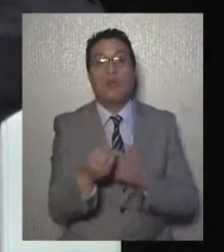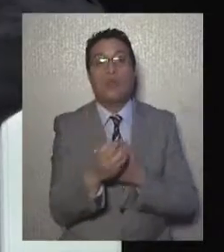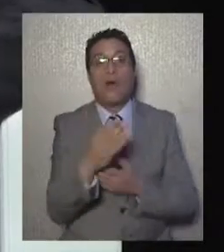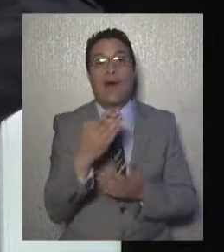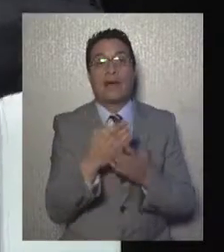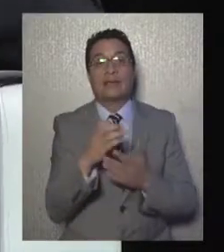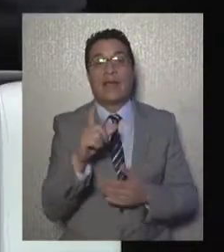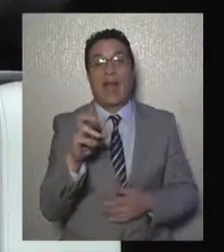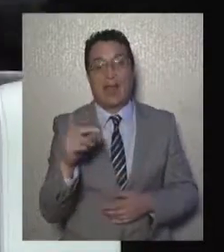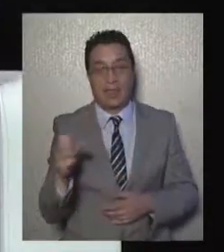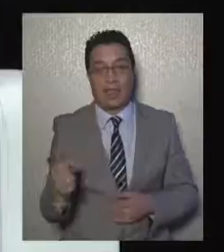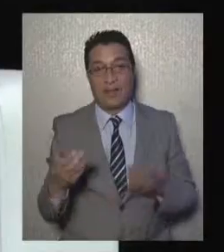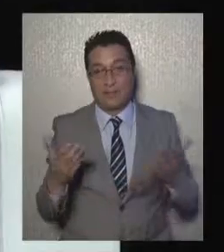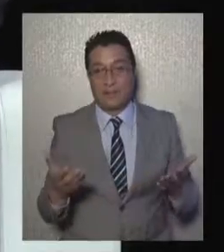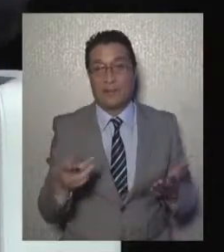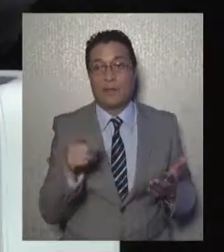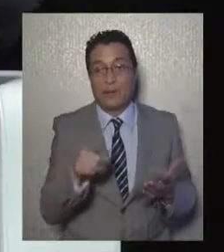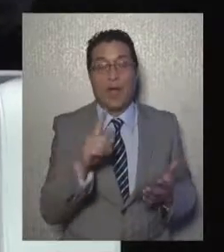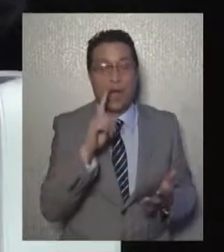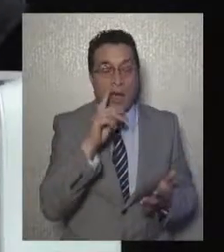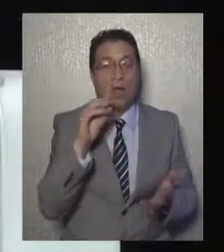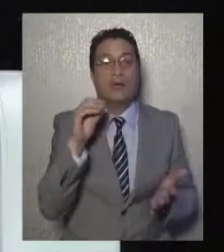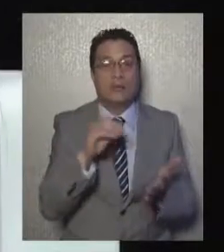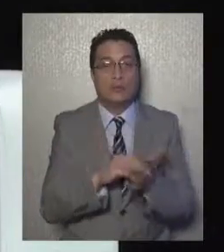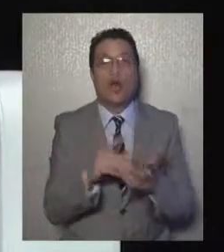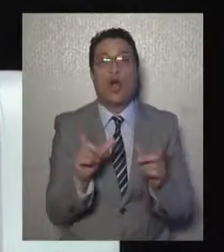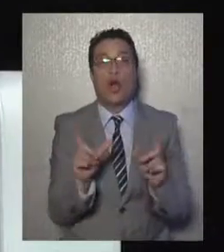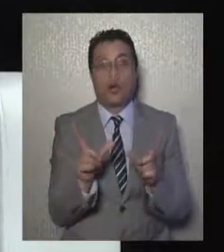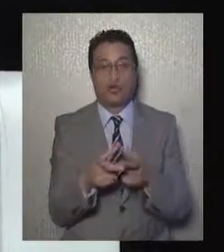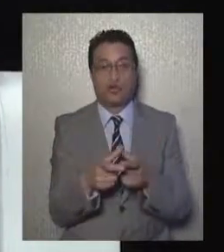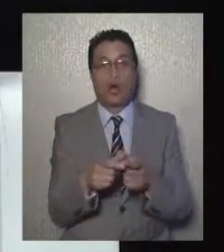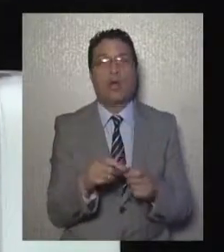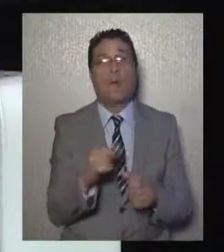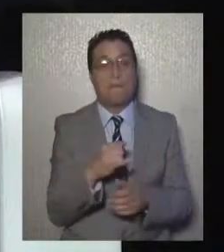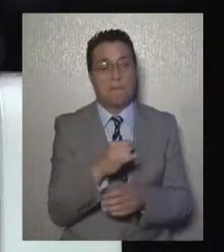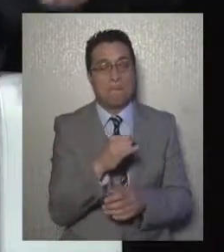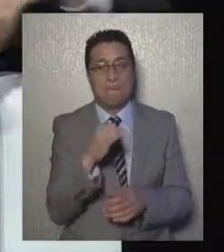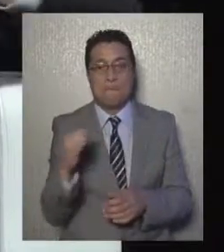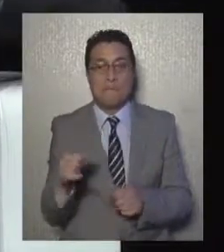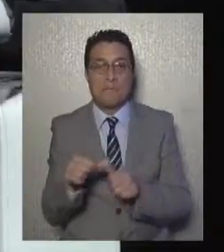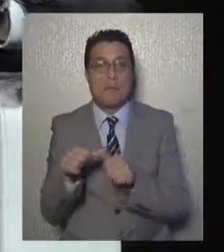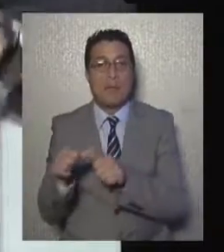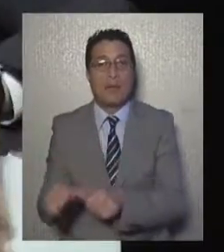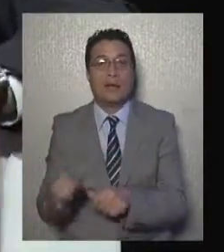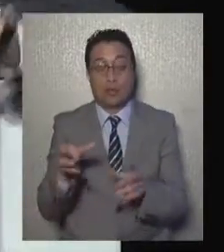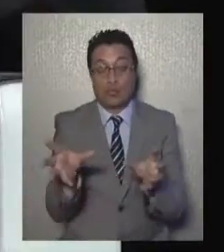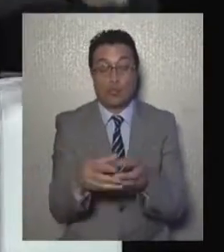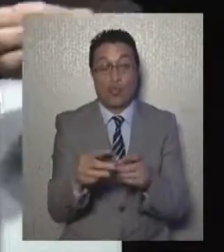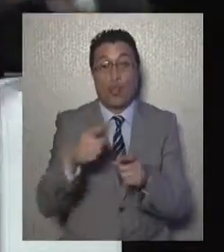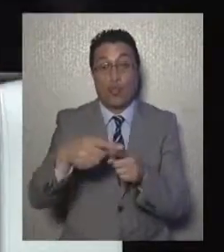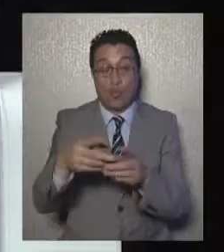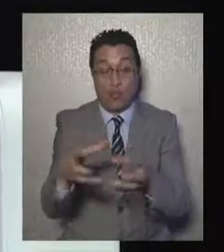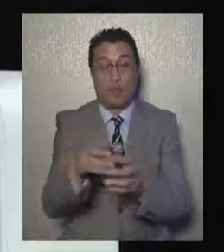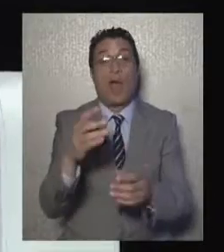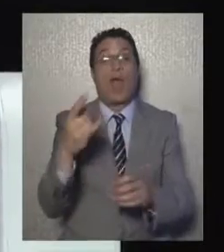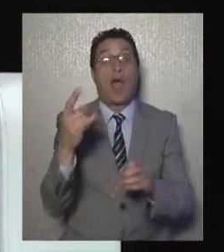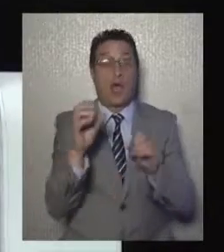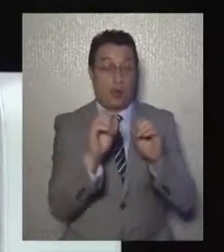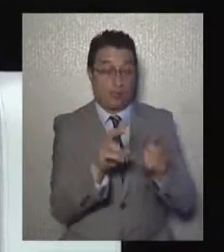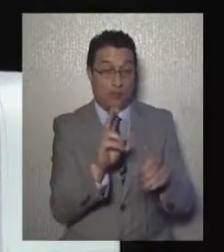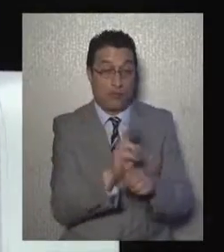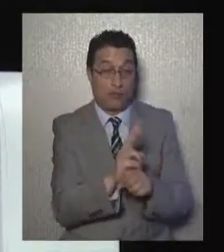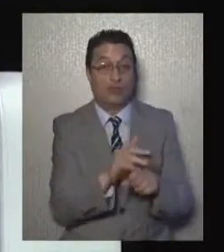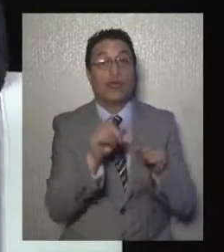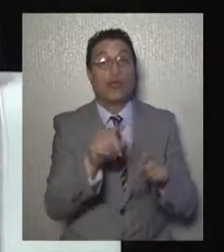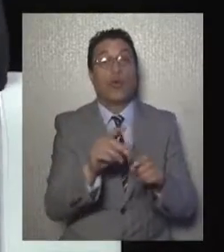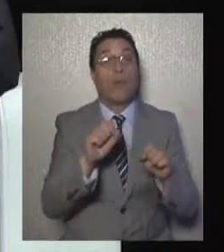años atrás instituyeron estas comisiones permanentes con integrantes de distintos sectores, mundo académico, mundo práctico, mundo